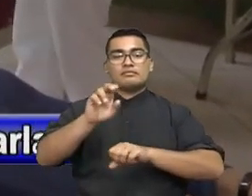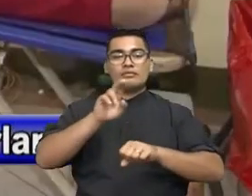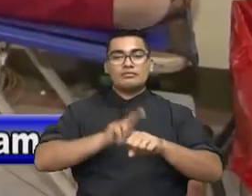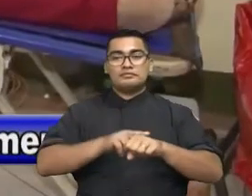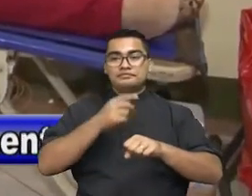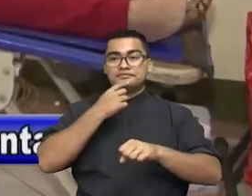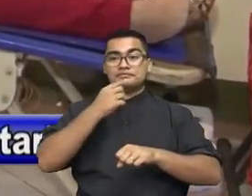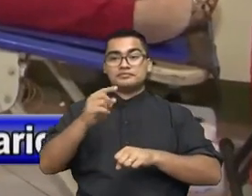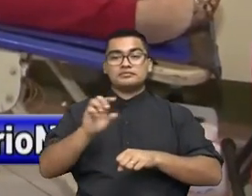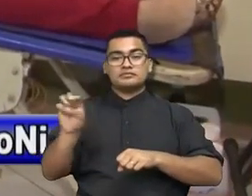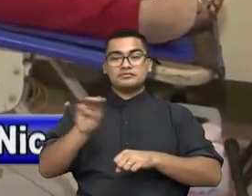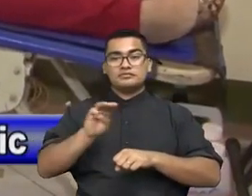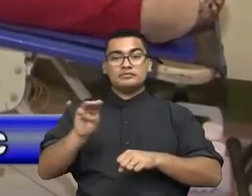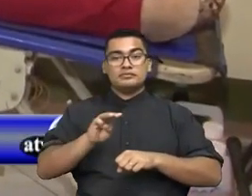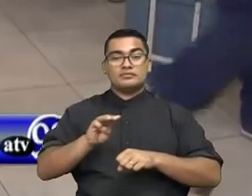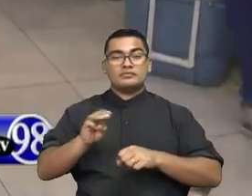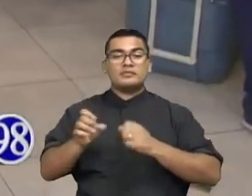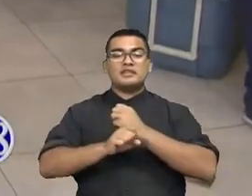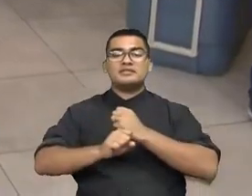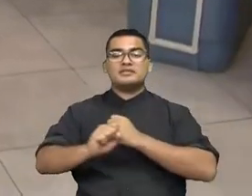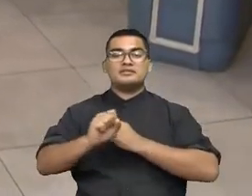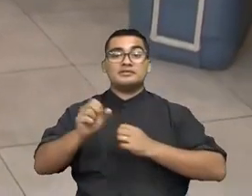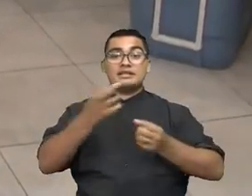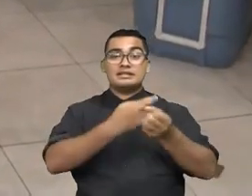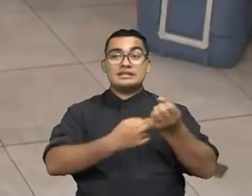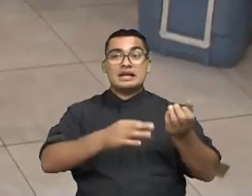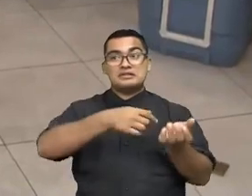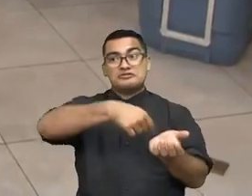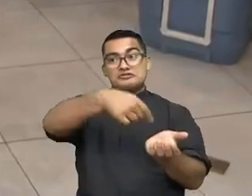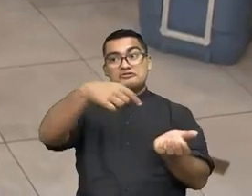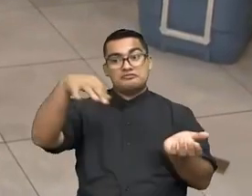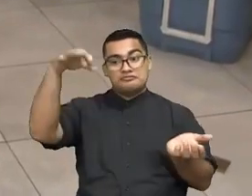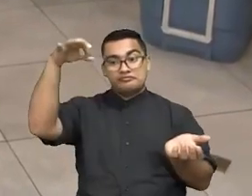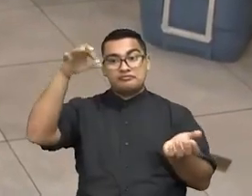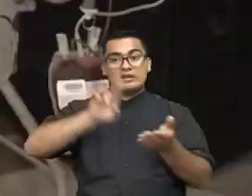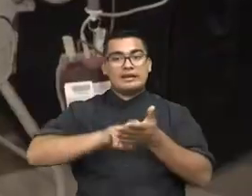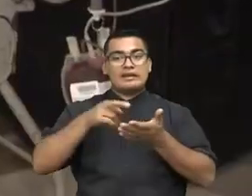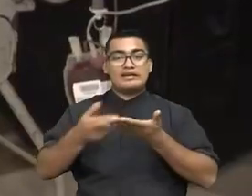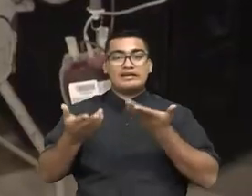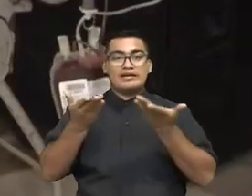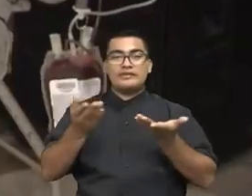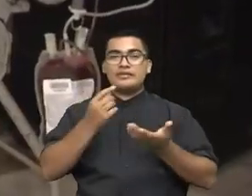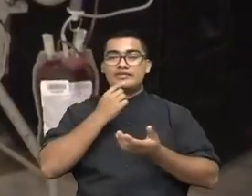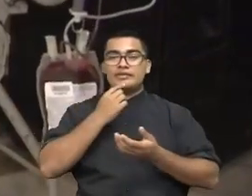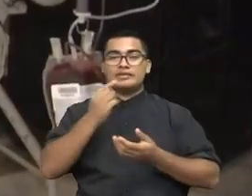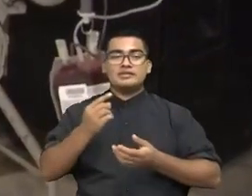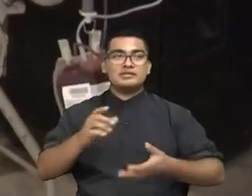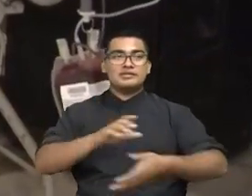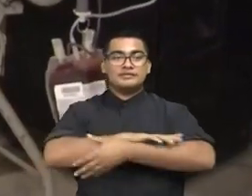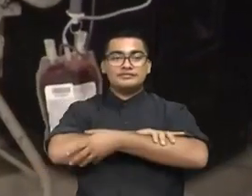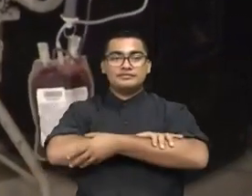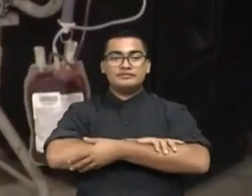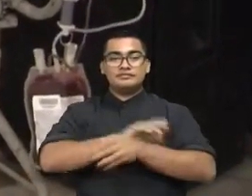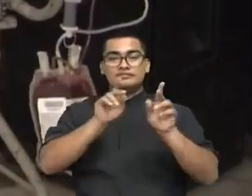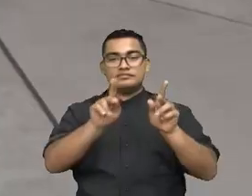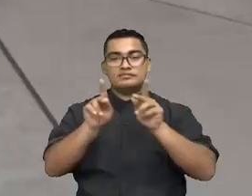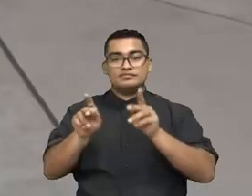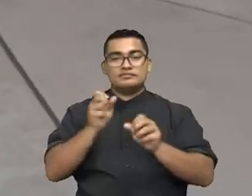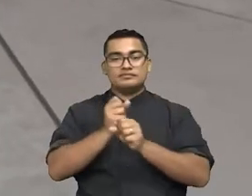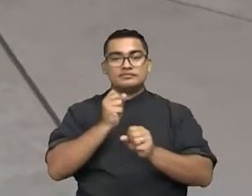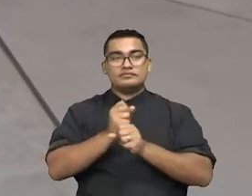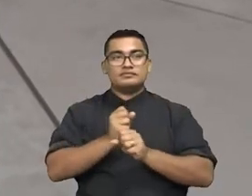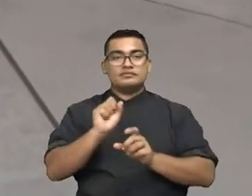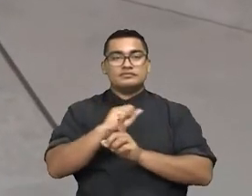este martes en la jornada de donación de sangre, donde se puso de manifiesto la solidaridad de los trabajadores del